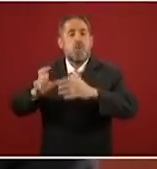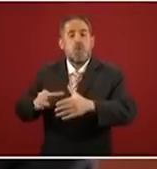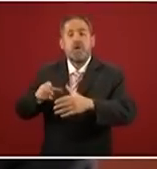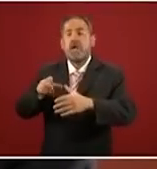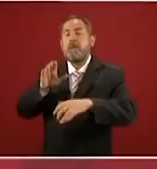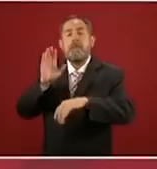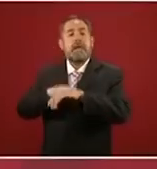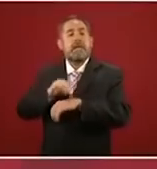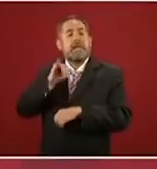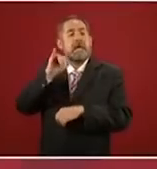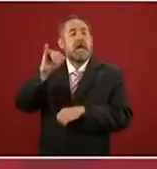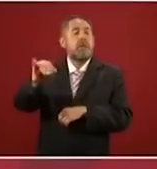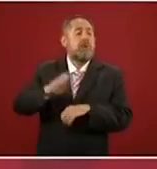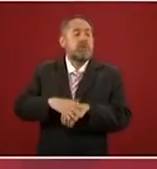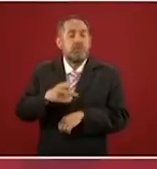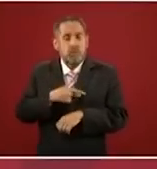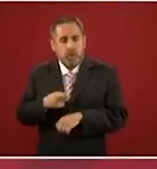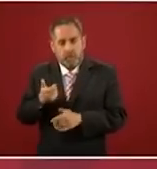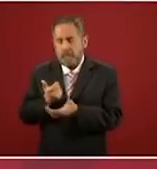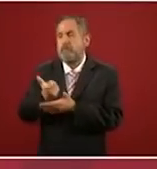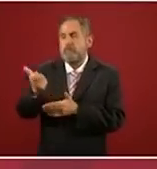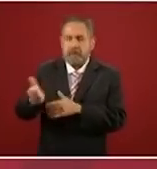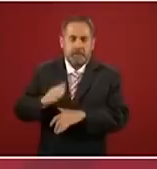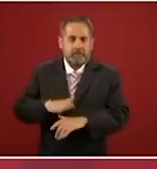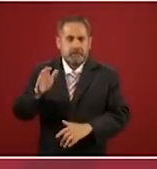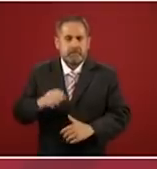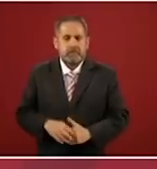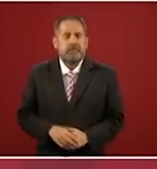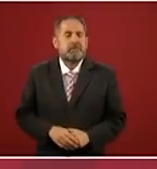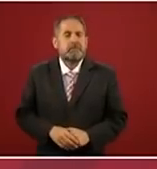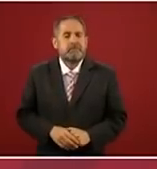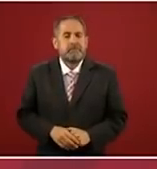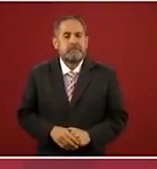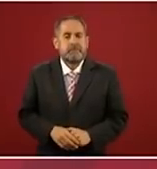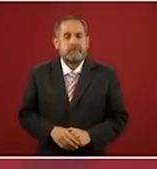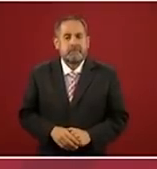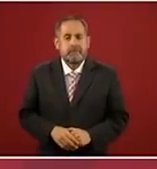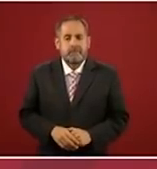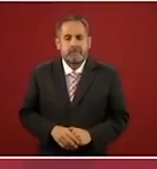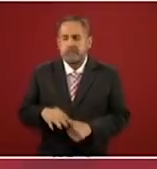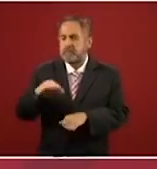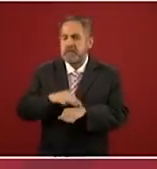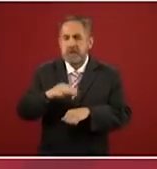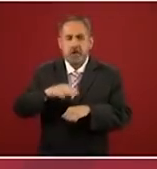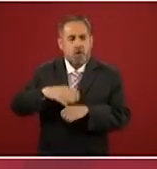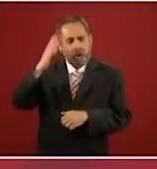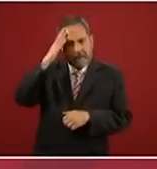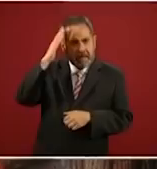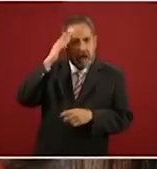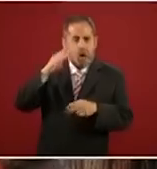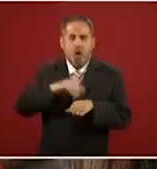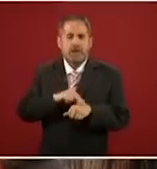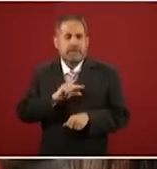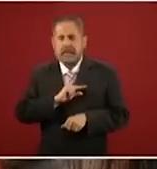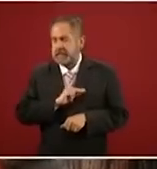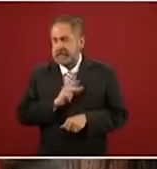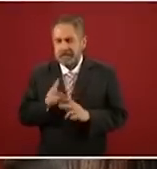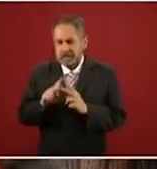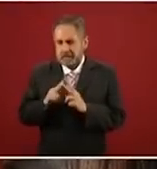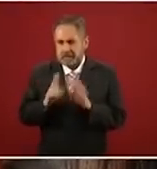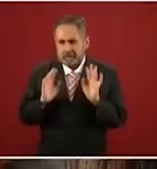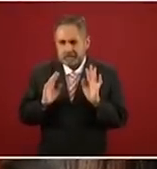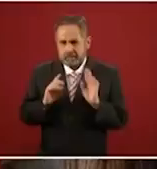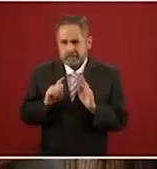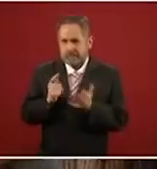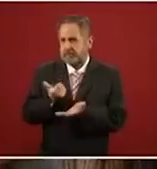más pobres y apartadas del país sean médicos generales y especialistas van